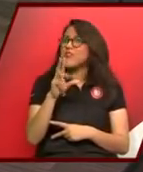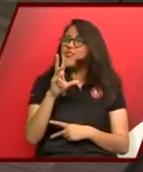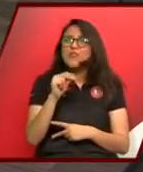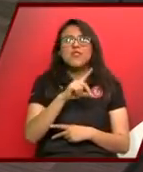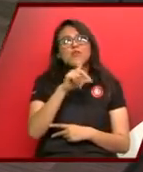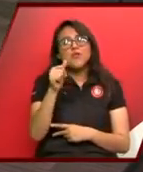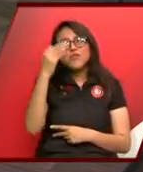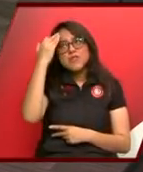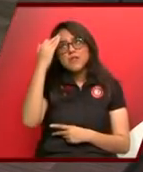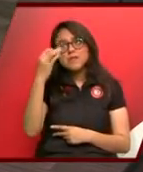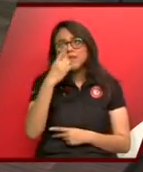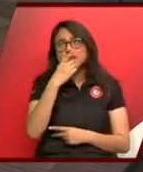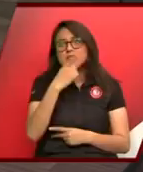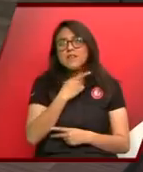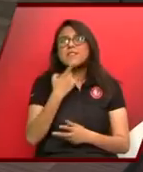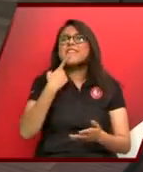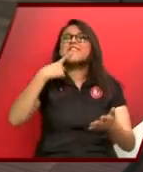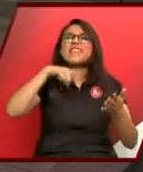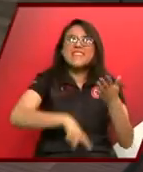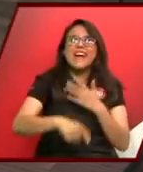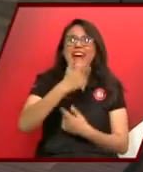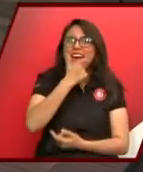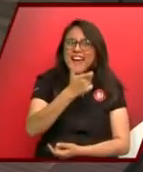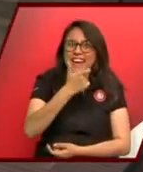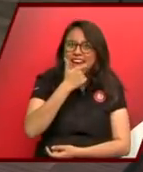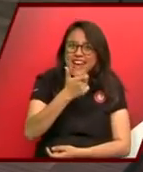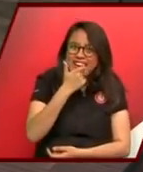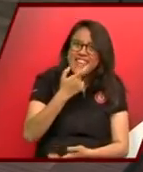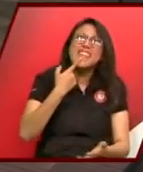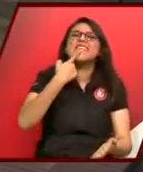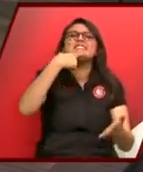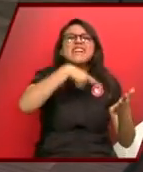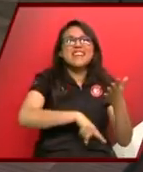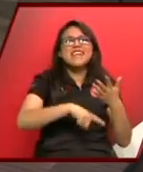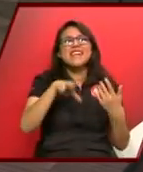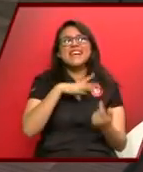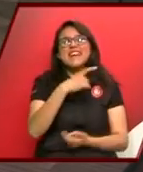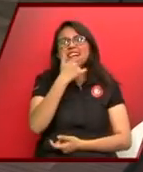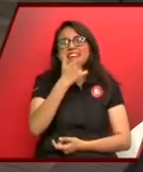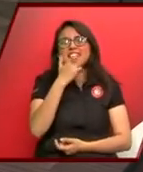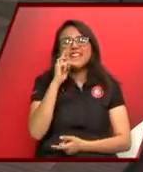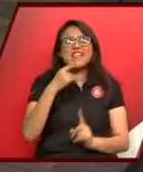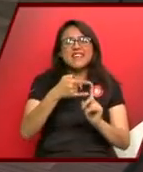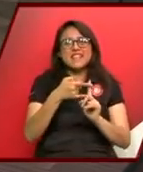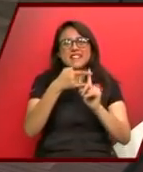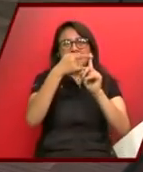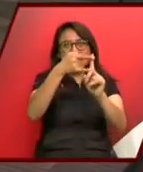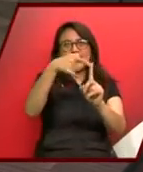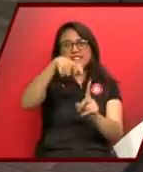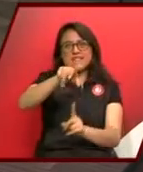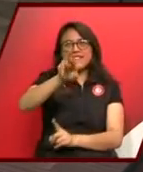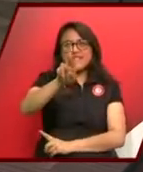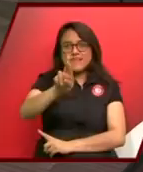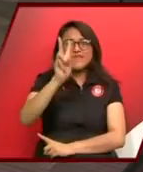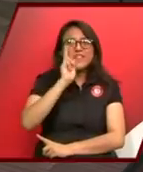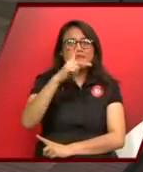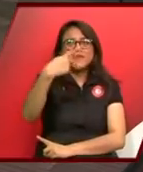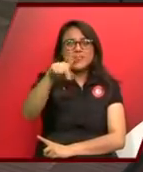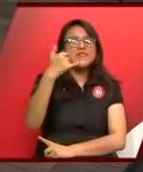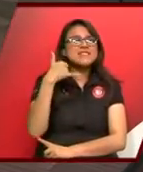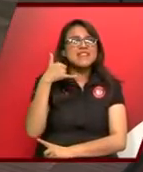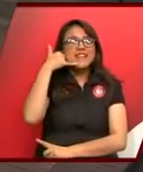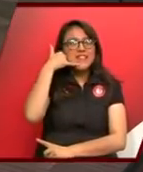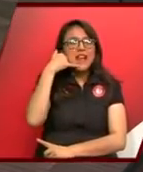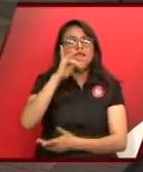taruga hasta que tuve que usar la fuerza. ¿A qué caray? Hasta que te acusó. Oiga, vamos con legal. A estos libros y vamos a poner el código QR en pantalla, que lo puede leer usted con